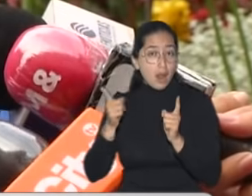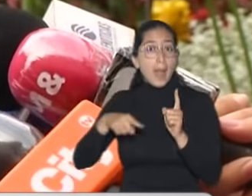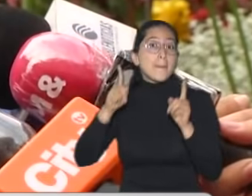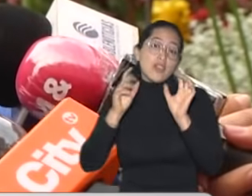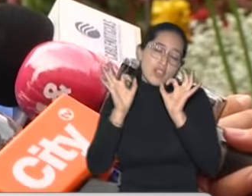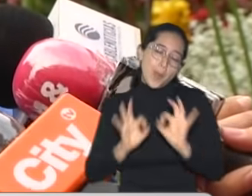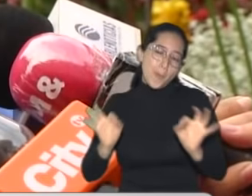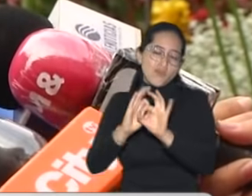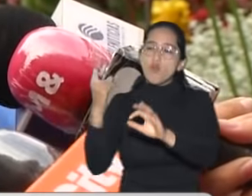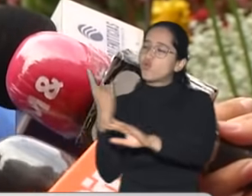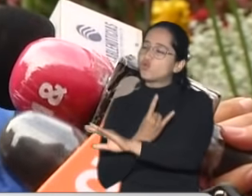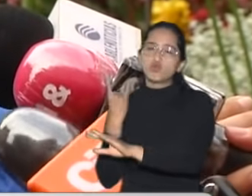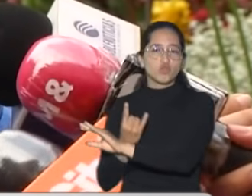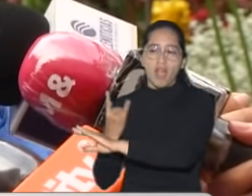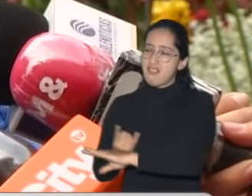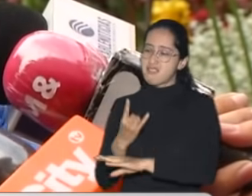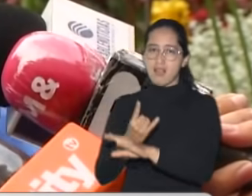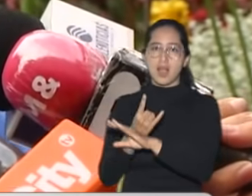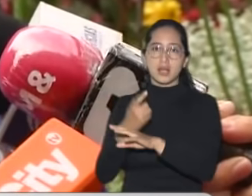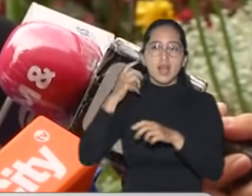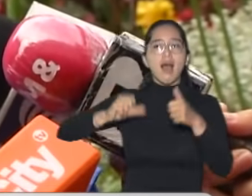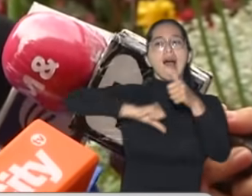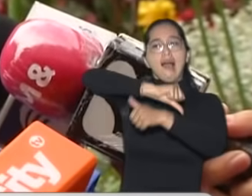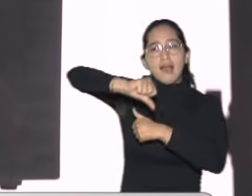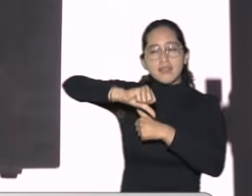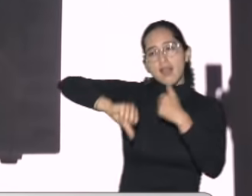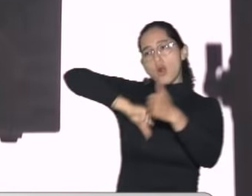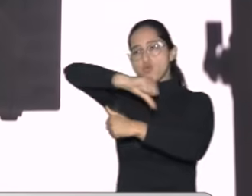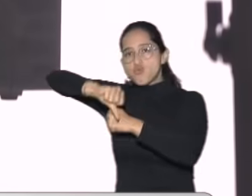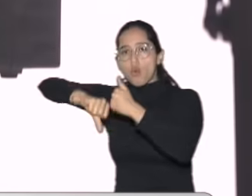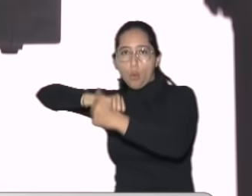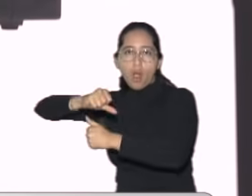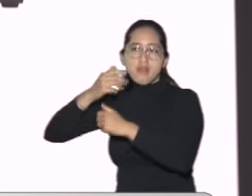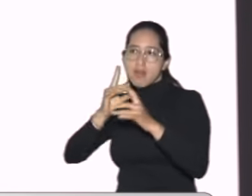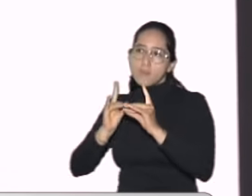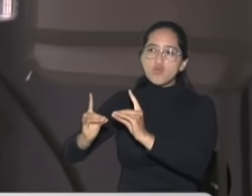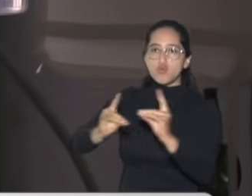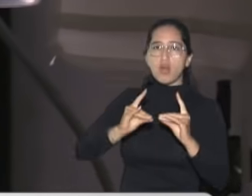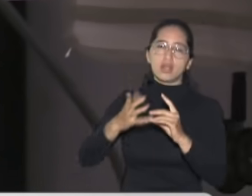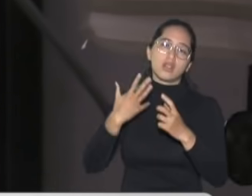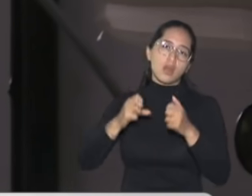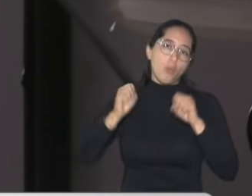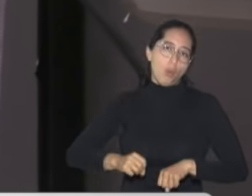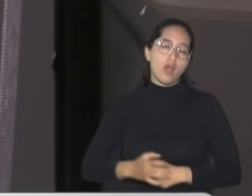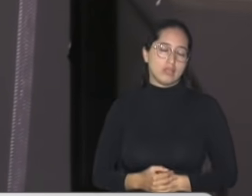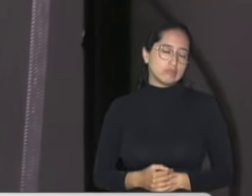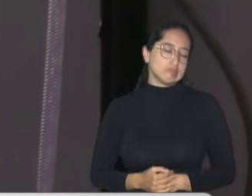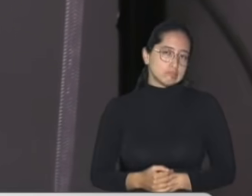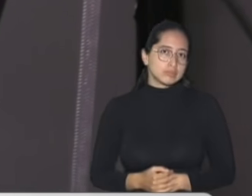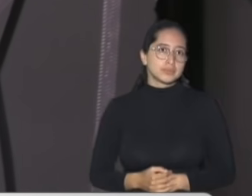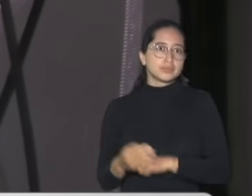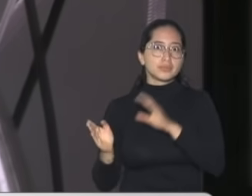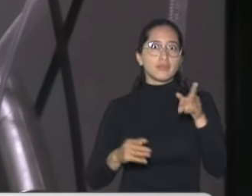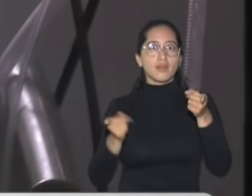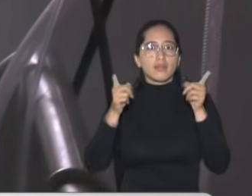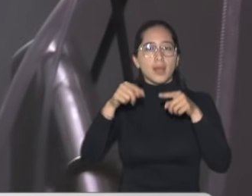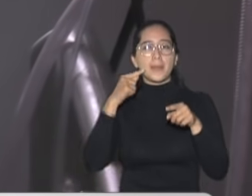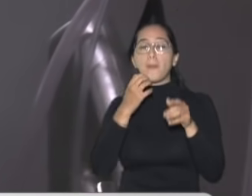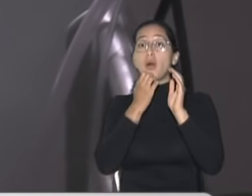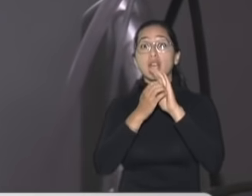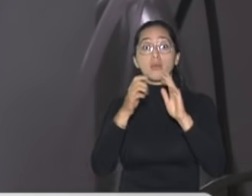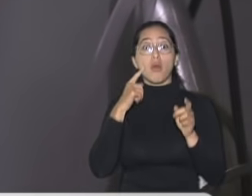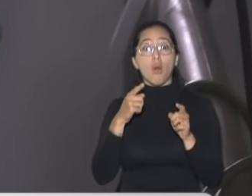Sí, las vamos rotando, las vamos moviendo. Explicó que así como entran pacientes a esos escenarios, también dan salida